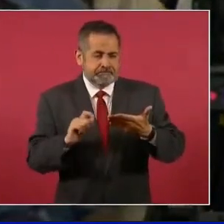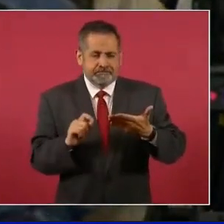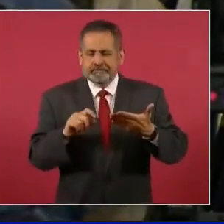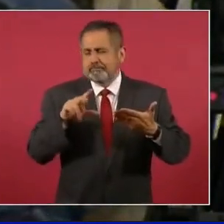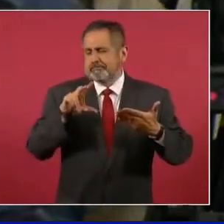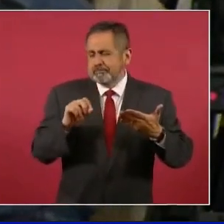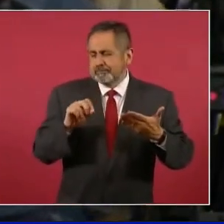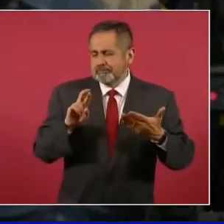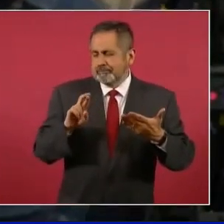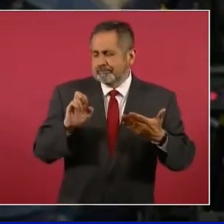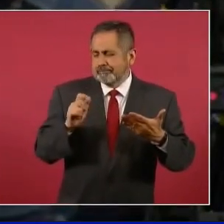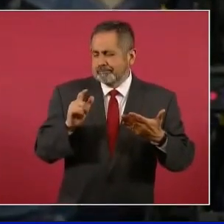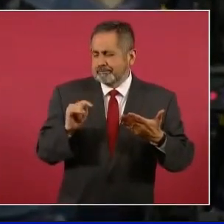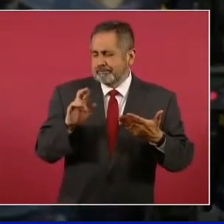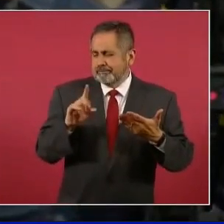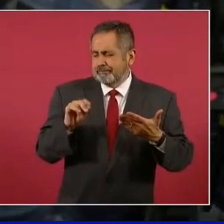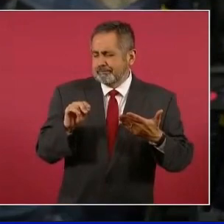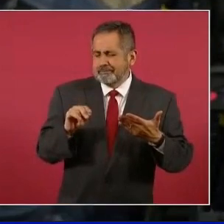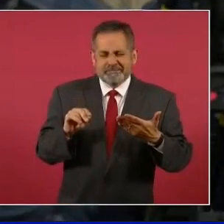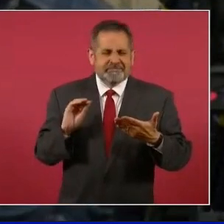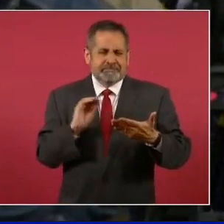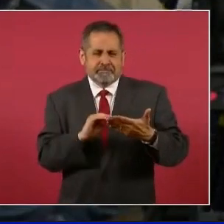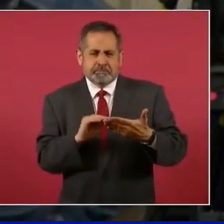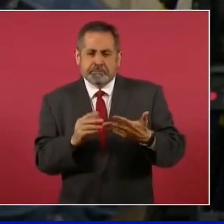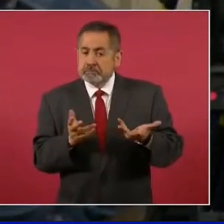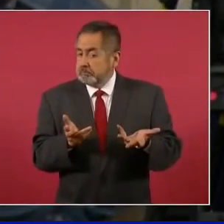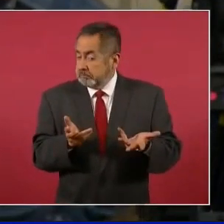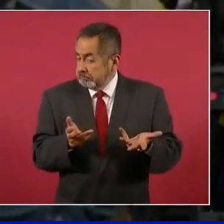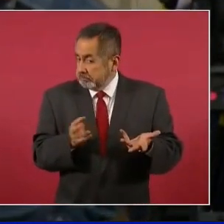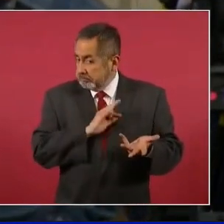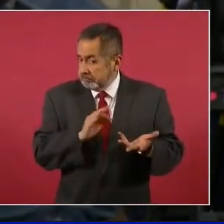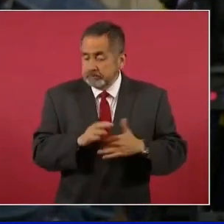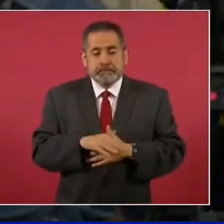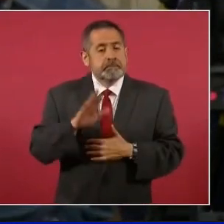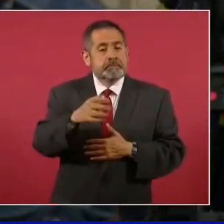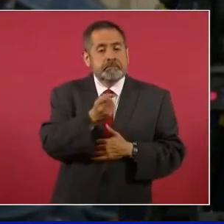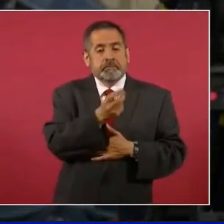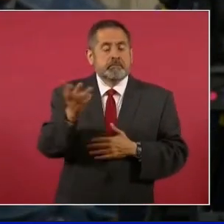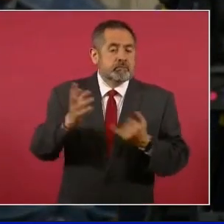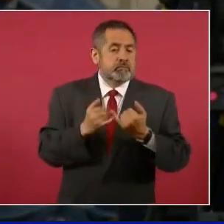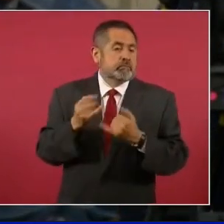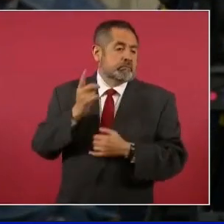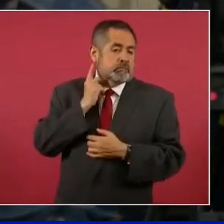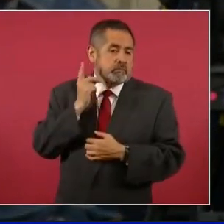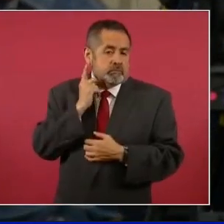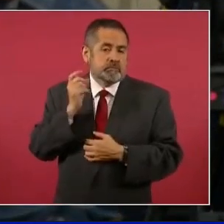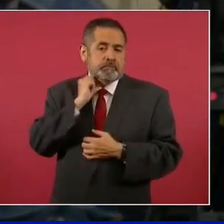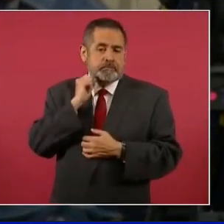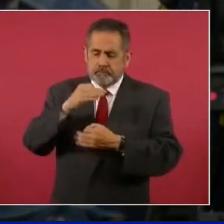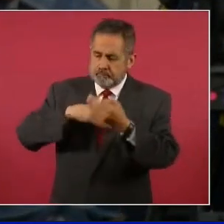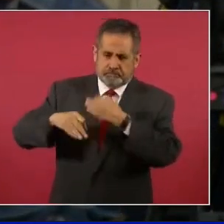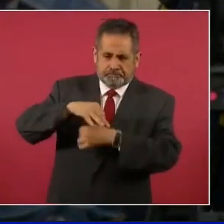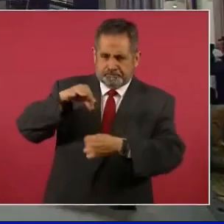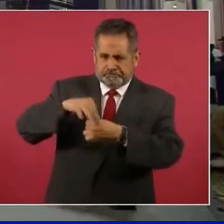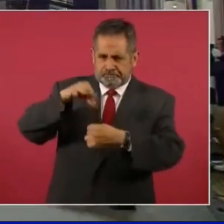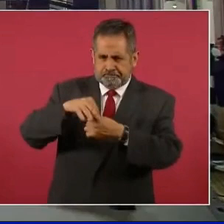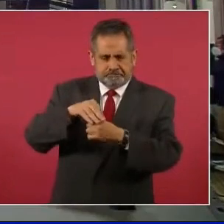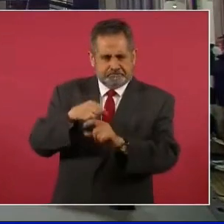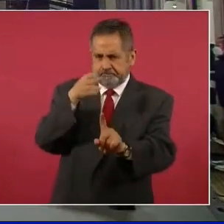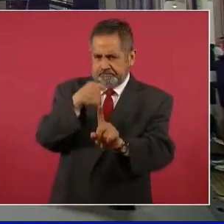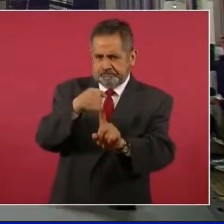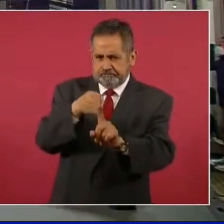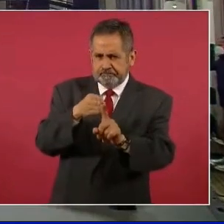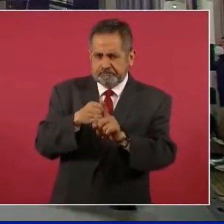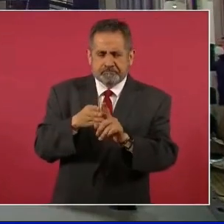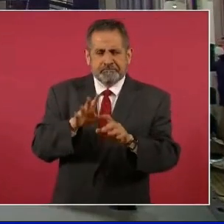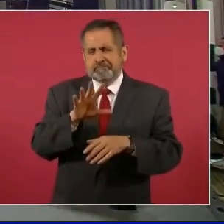registrados. En este mismo tema, la situación de los senadores y los diputados, que todos vayan a elección popular, que no haya, ya